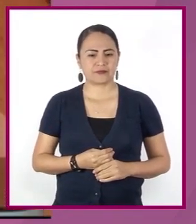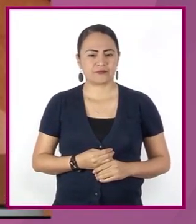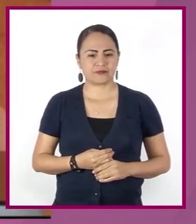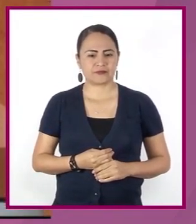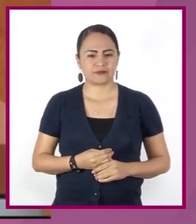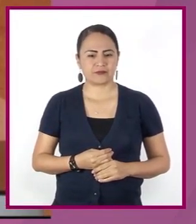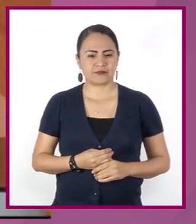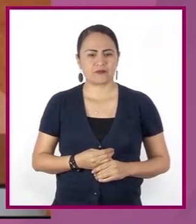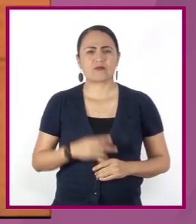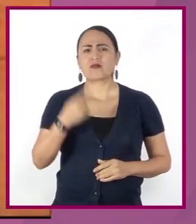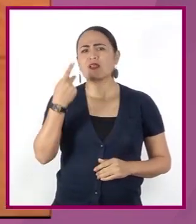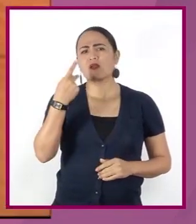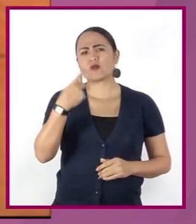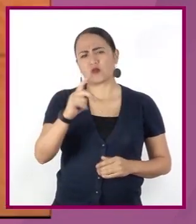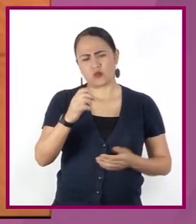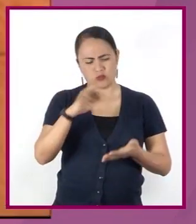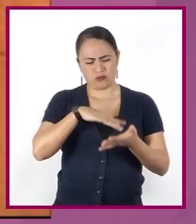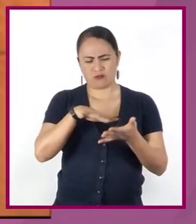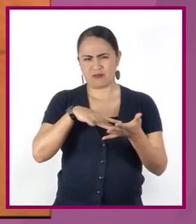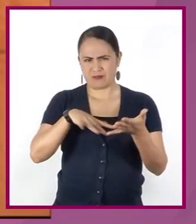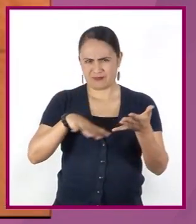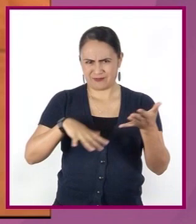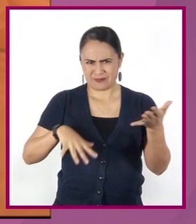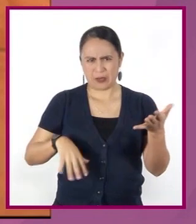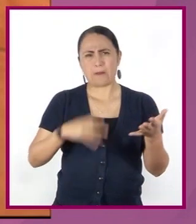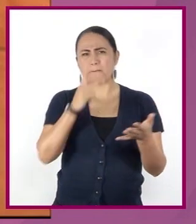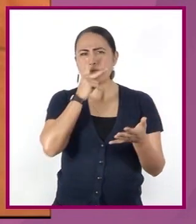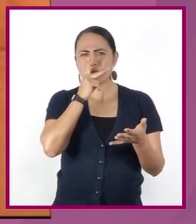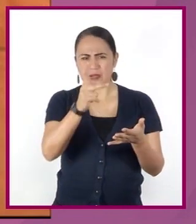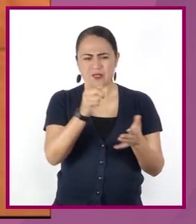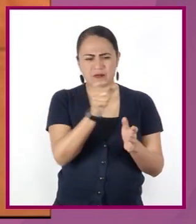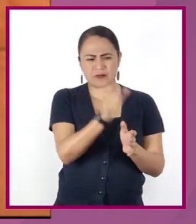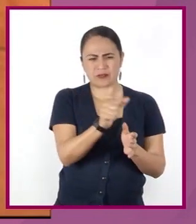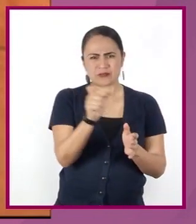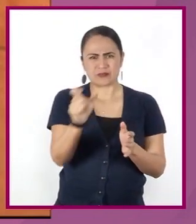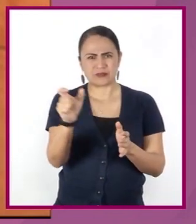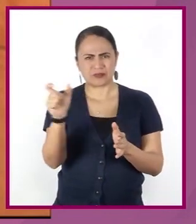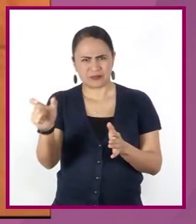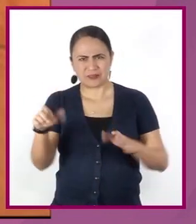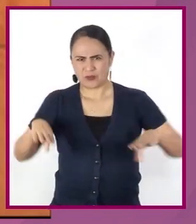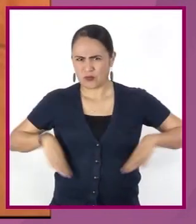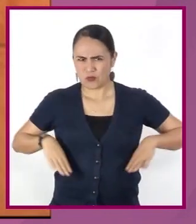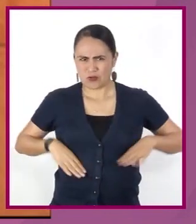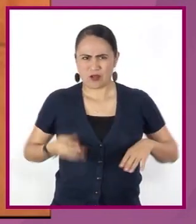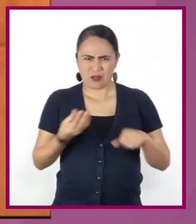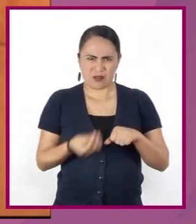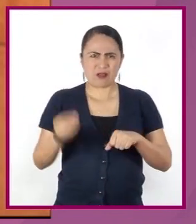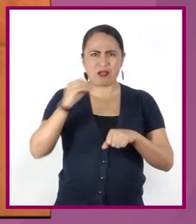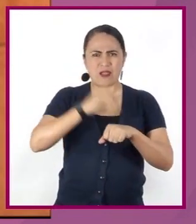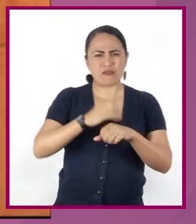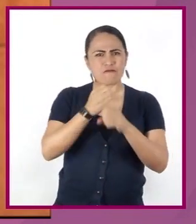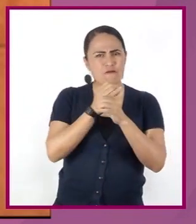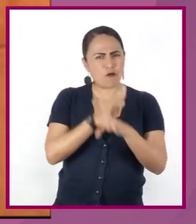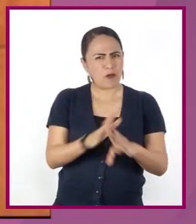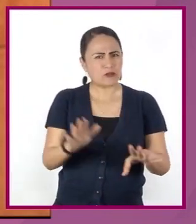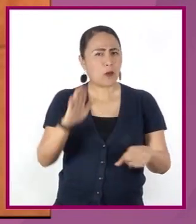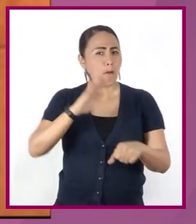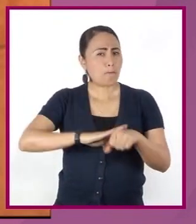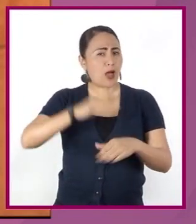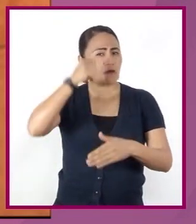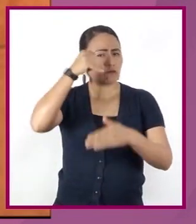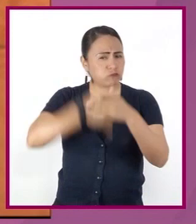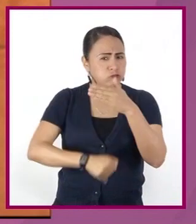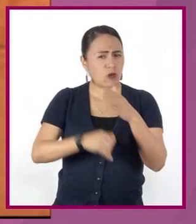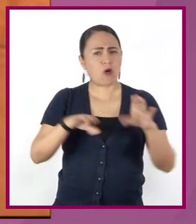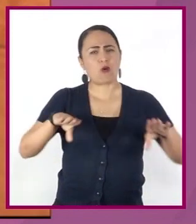En tu reportaje, podemos ver cómo las frases adjetivas nos dan información adicional sobre las cualidades o